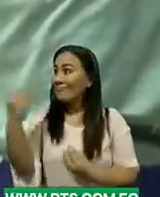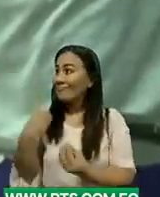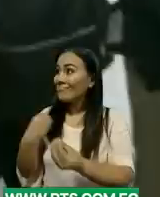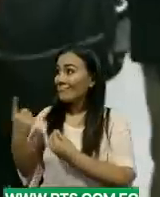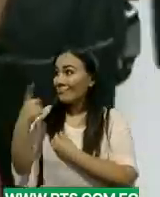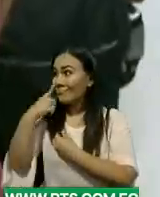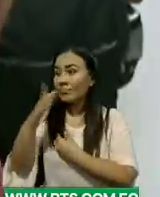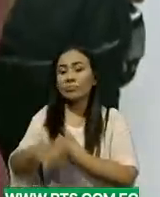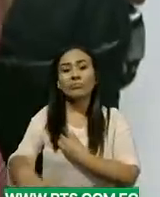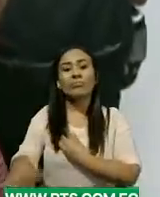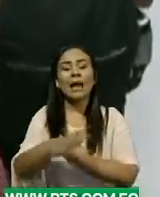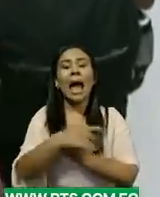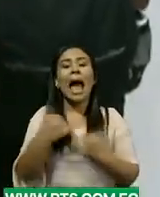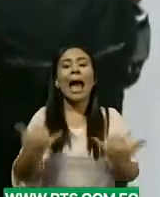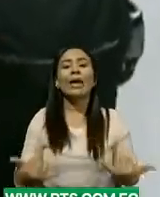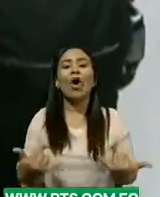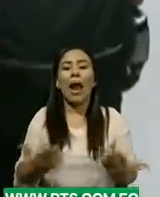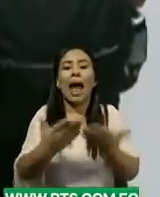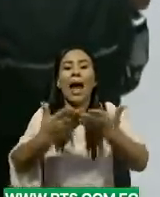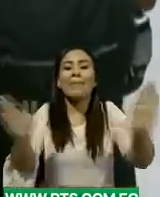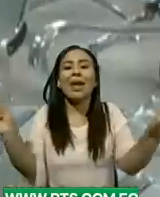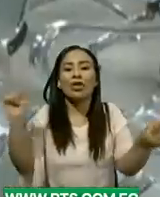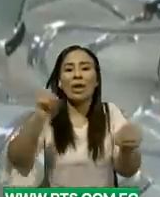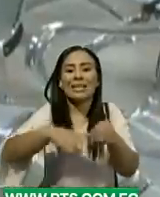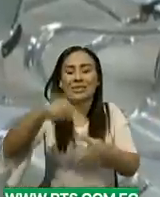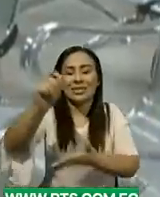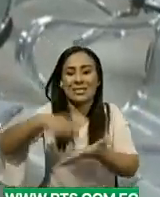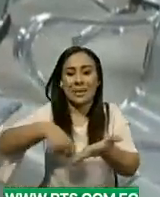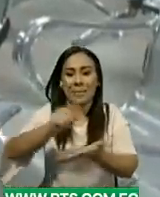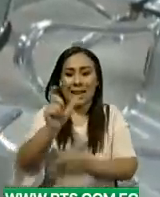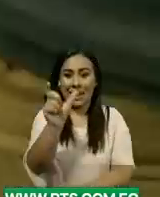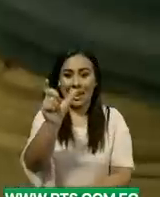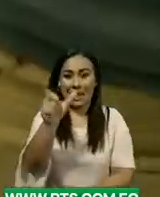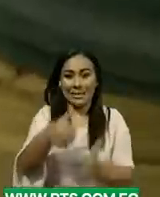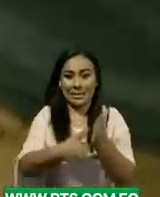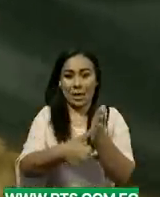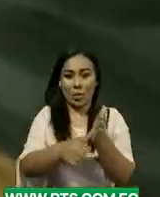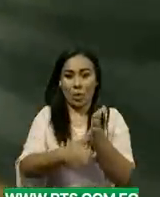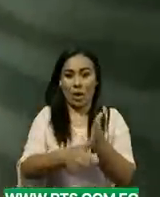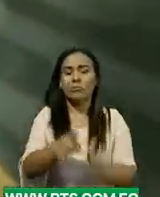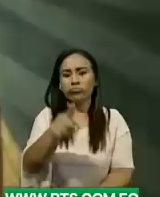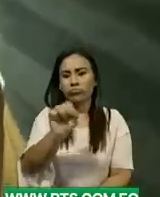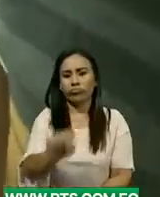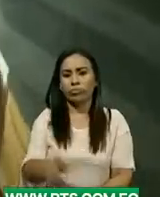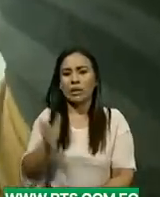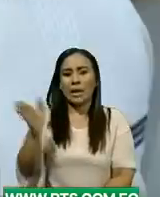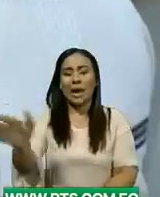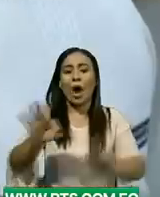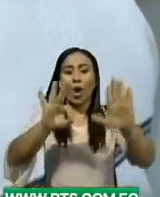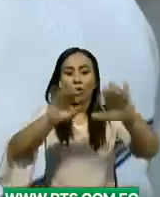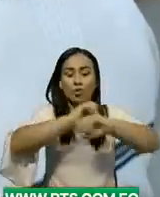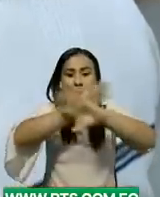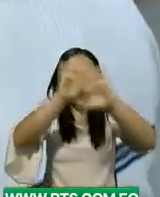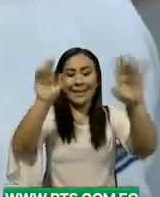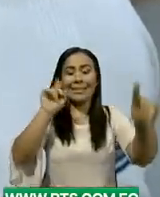marzo se atenderá a partir de las 8 de la mañana hasta las 18 horas, mientras que este domingo 24 de marzo podrá hacer su trámite